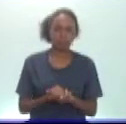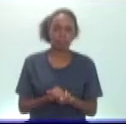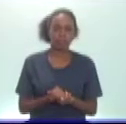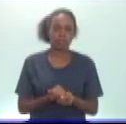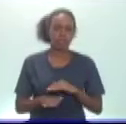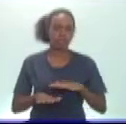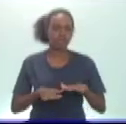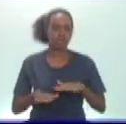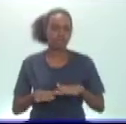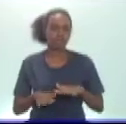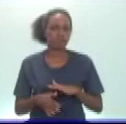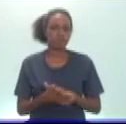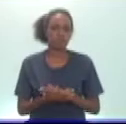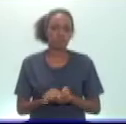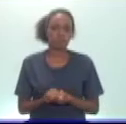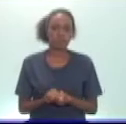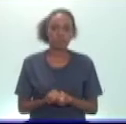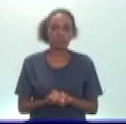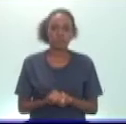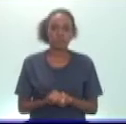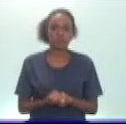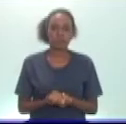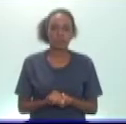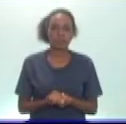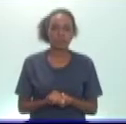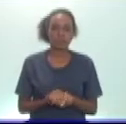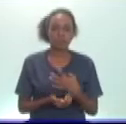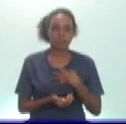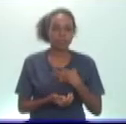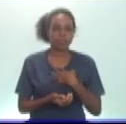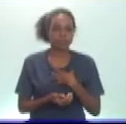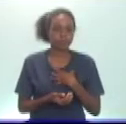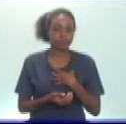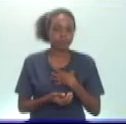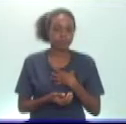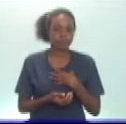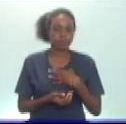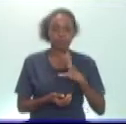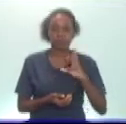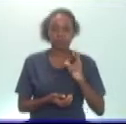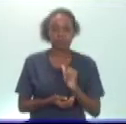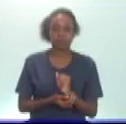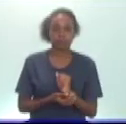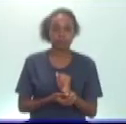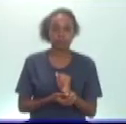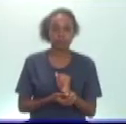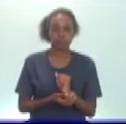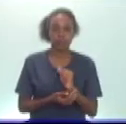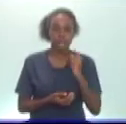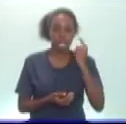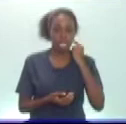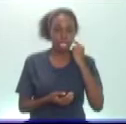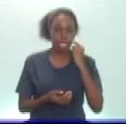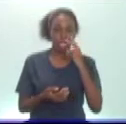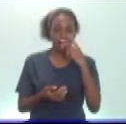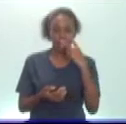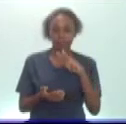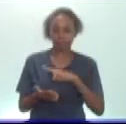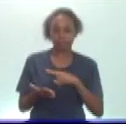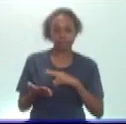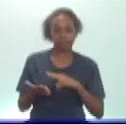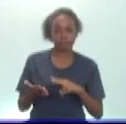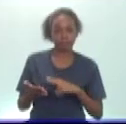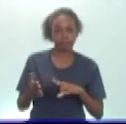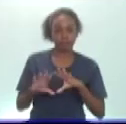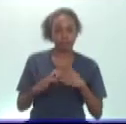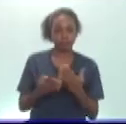situación que tenemos que resolver. Y lo primero es saber leer el problema. Leer para